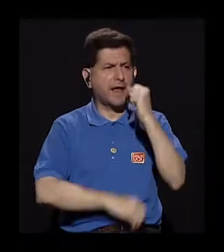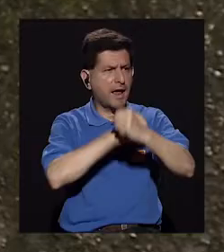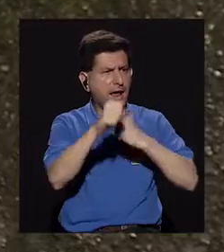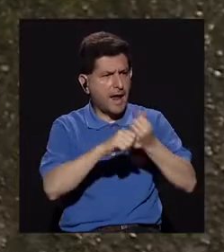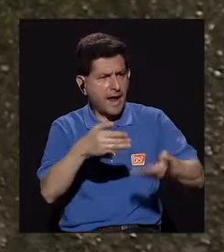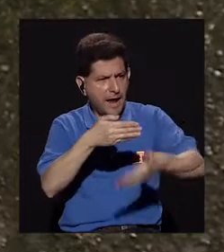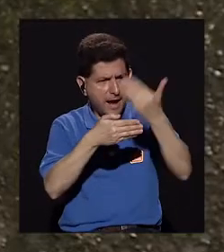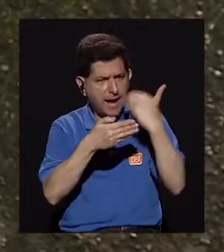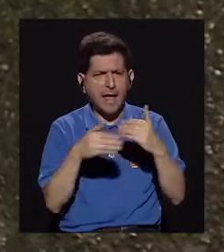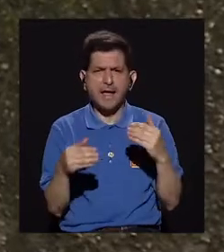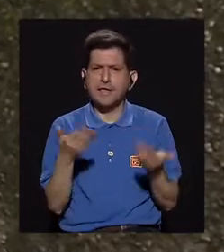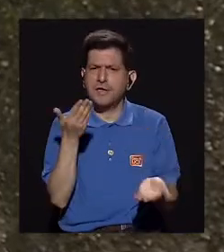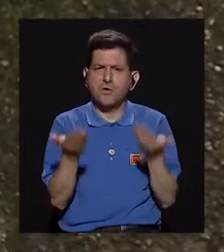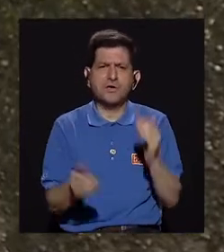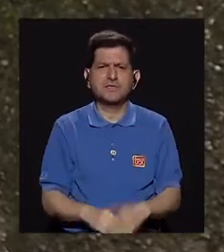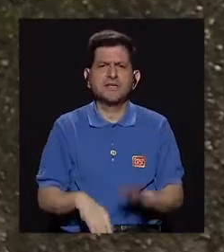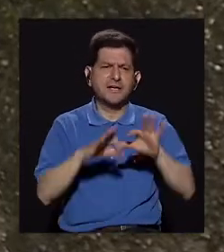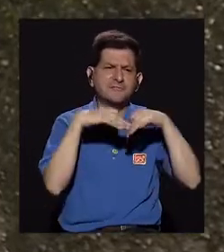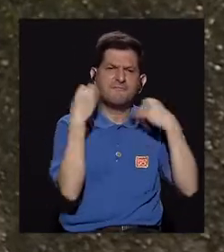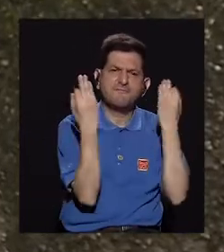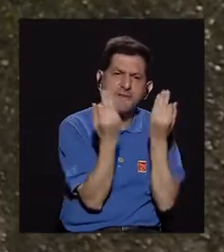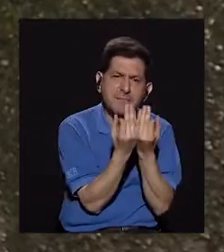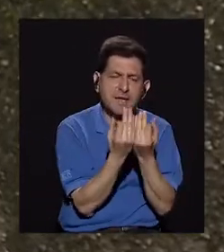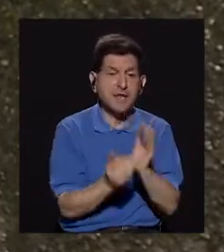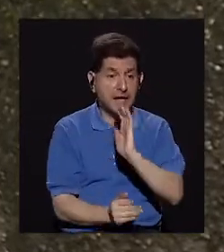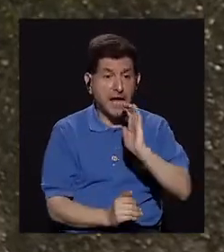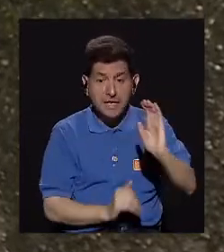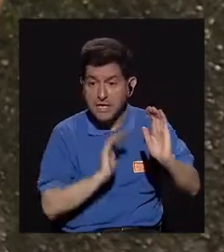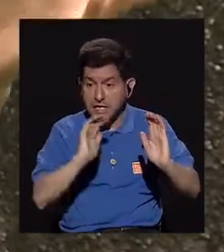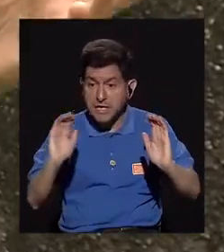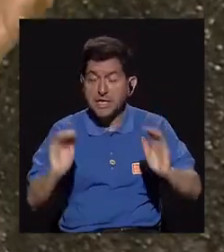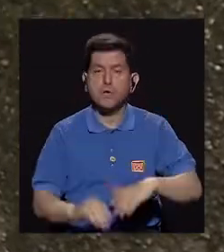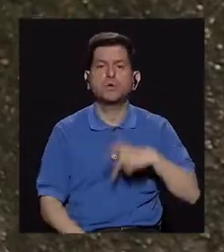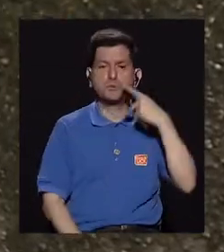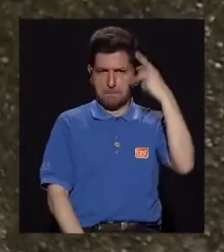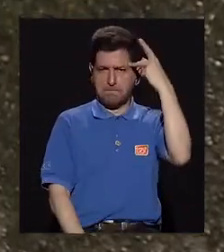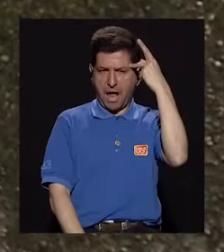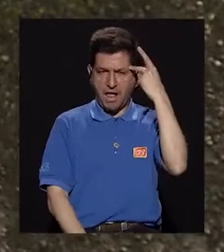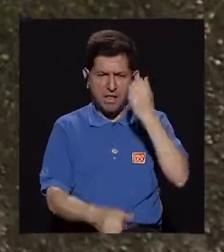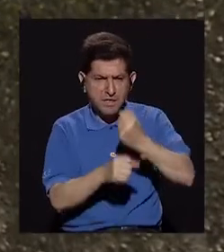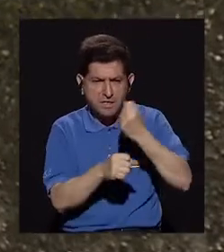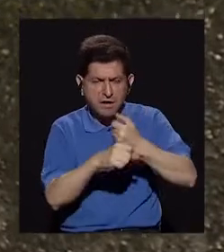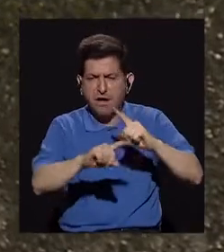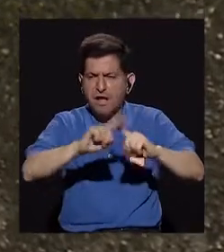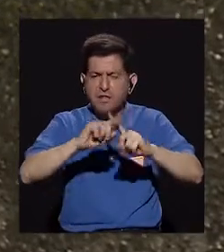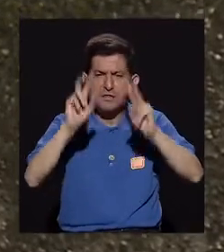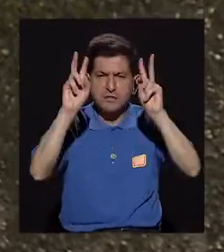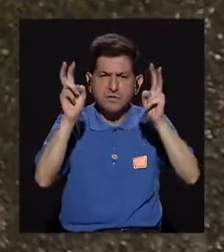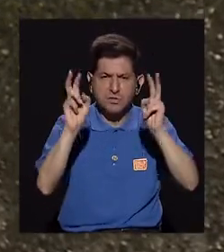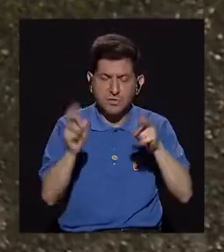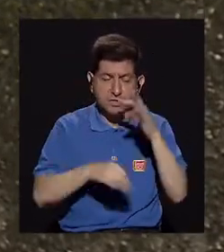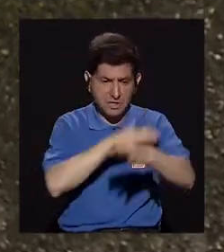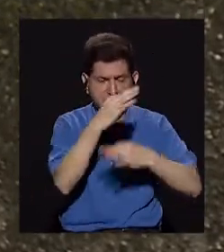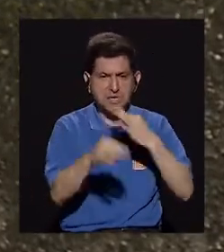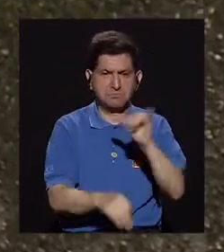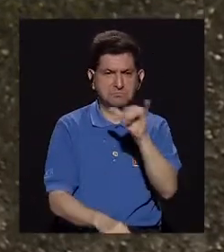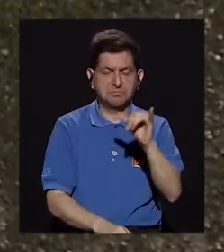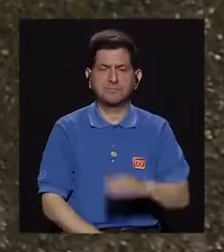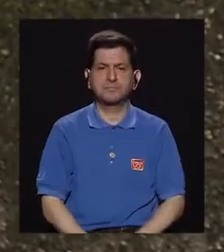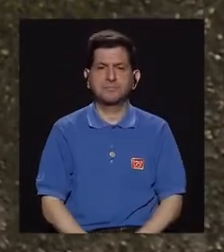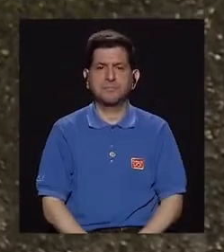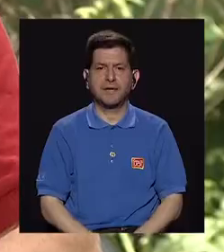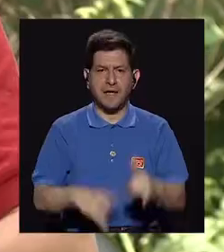El del año pasado fue más, como más familiar, hubo muchos niños y muchos padres y se trabajaron muchos temas de ese